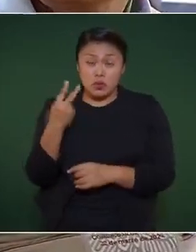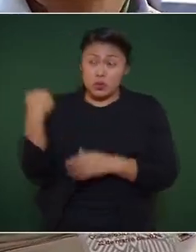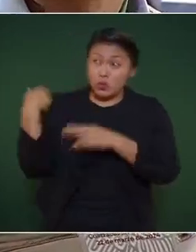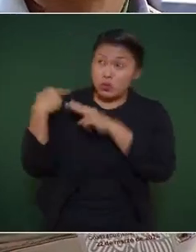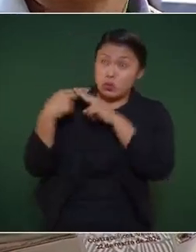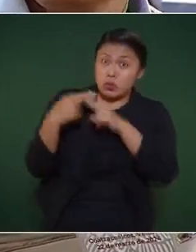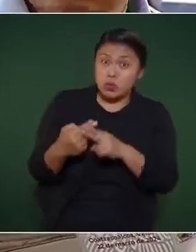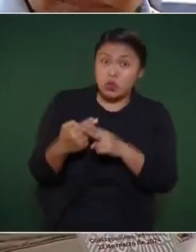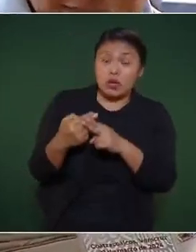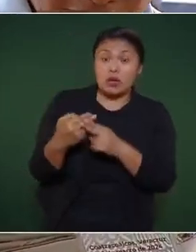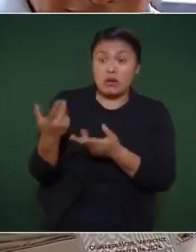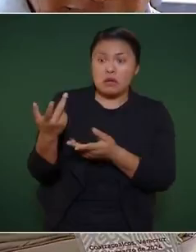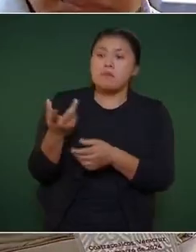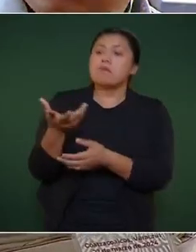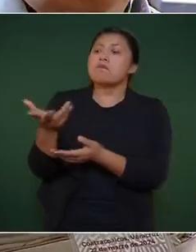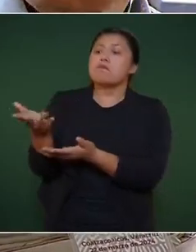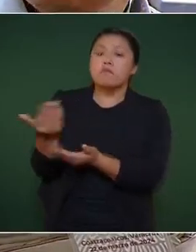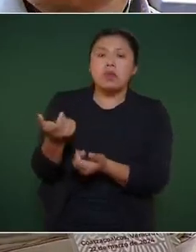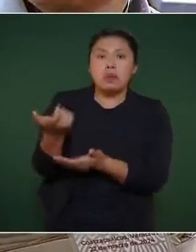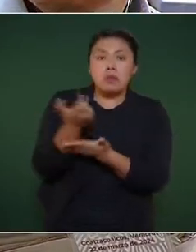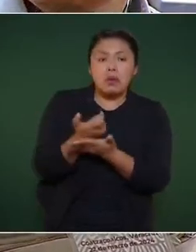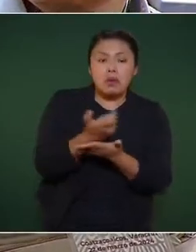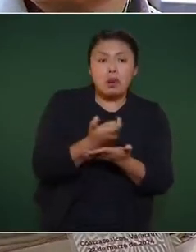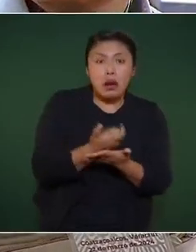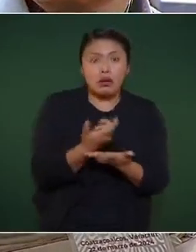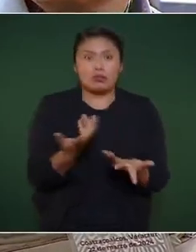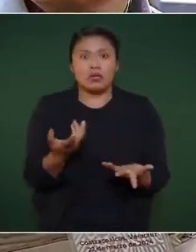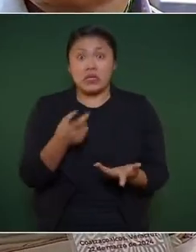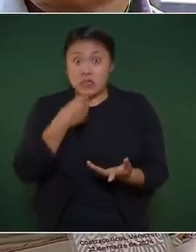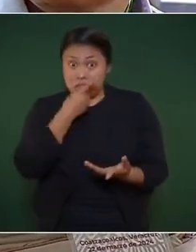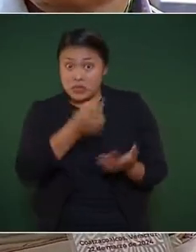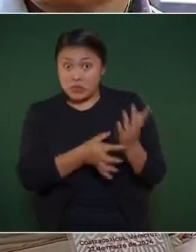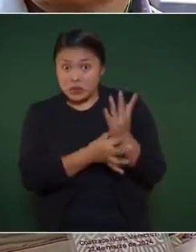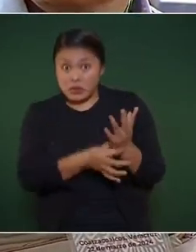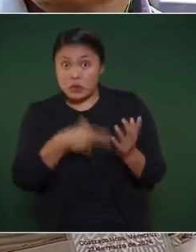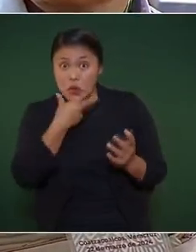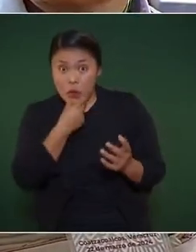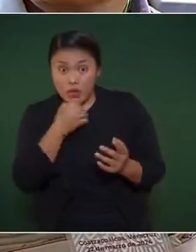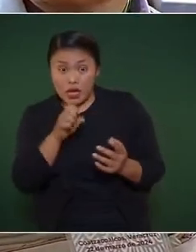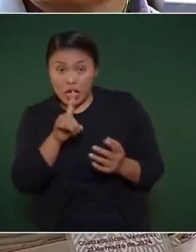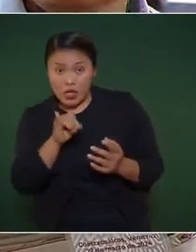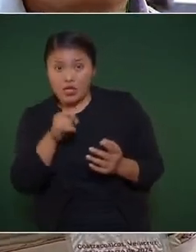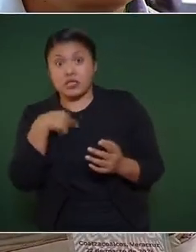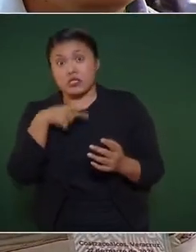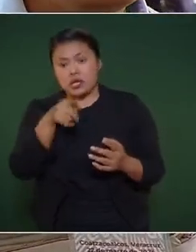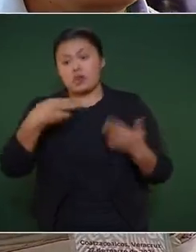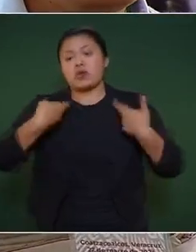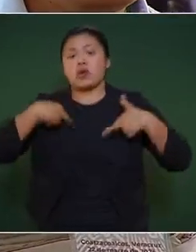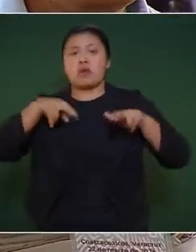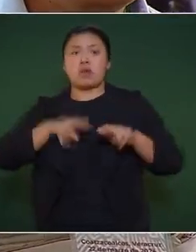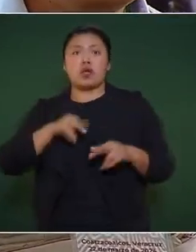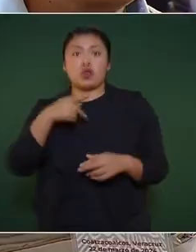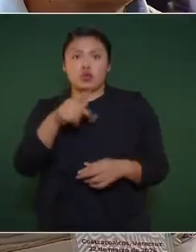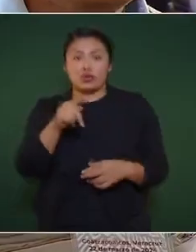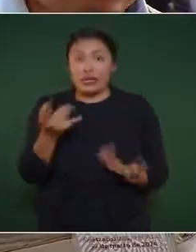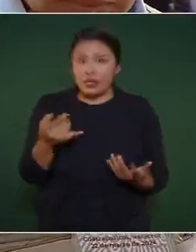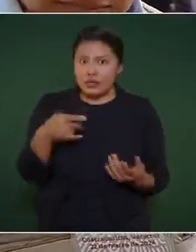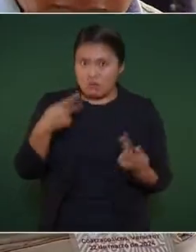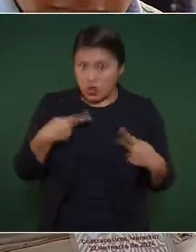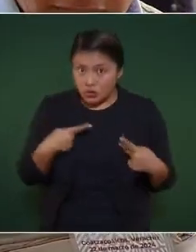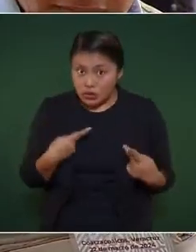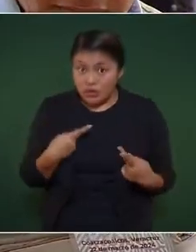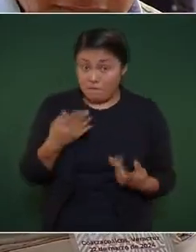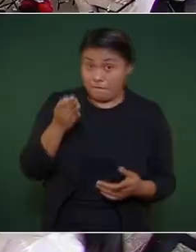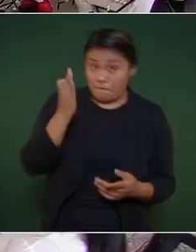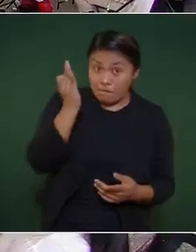recaudadores. Esta persona asegura ser enviado del gobierno federal y habla en nombre de usted. ¿Se trata de un impostor, señor presidente, o a quién